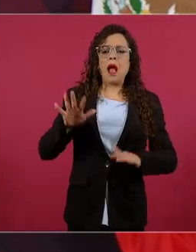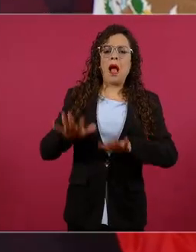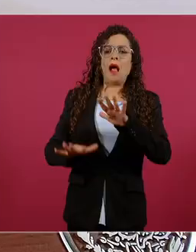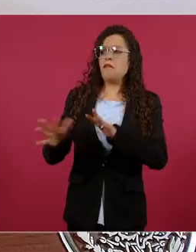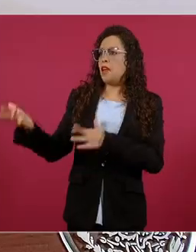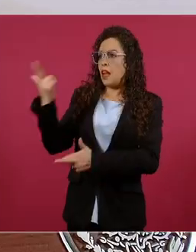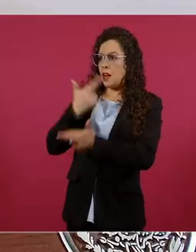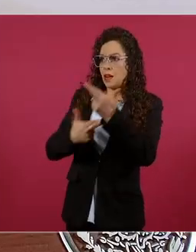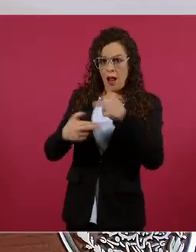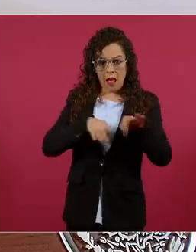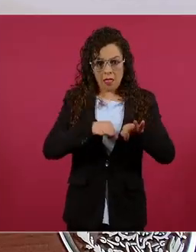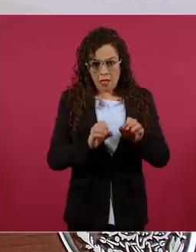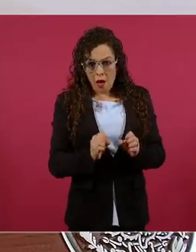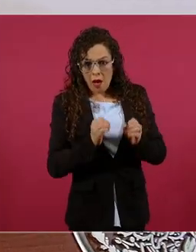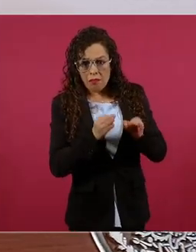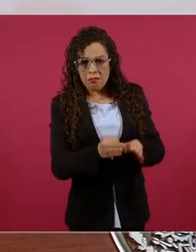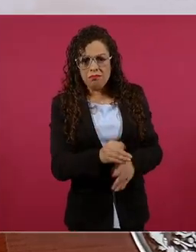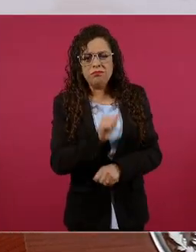Tienen ahí